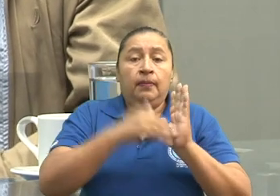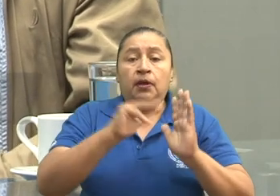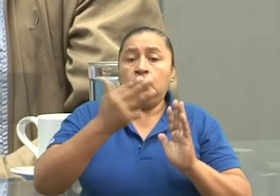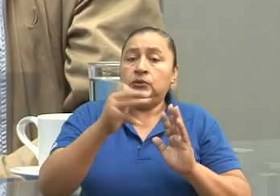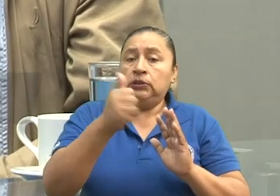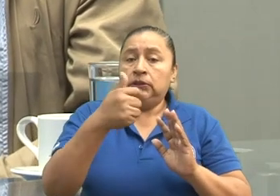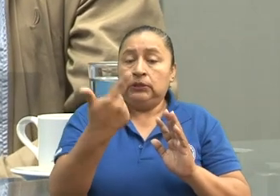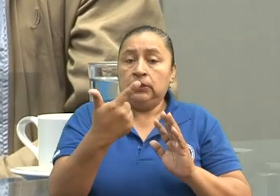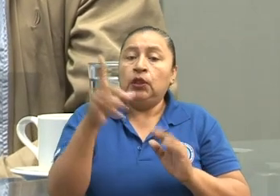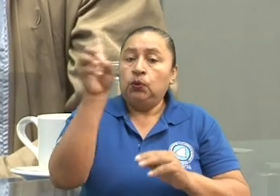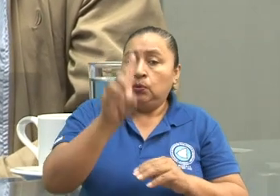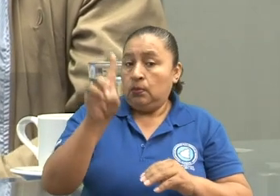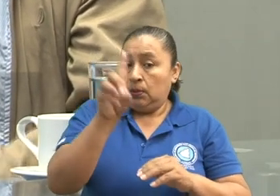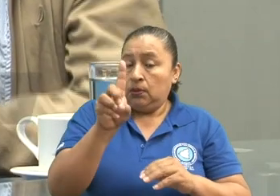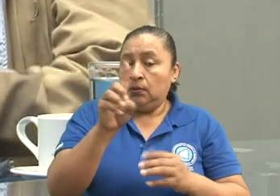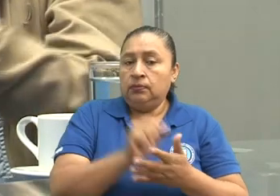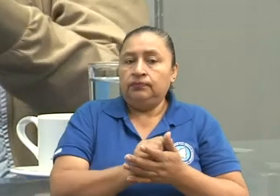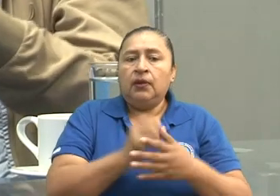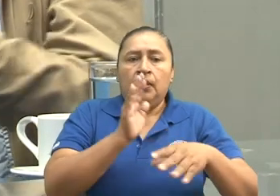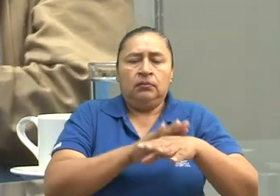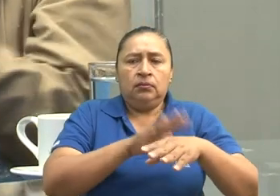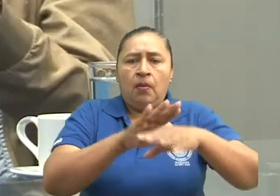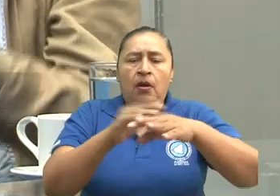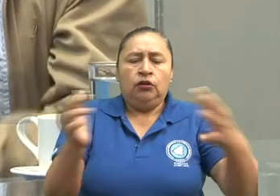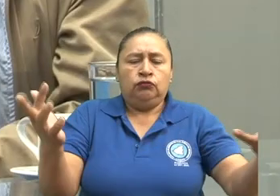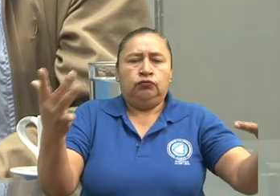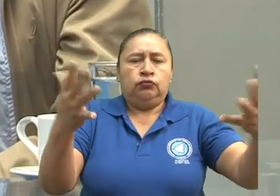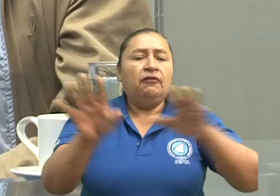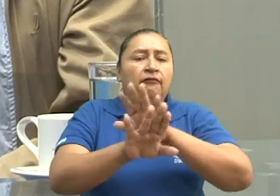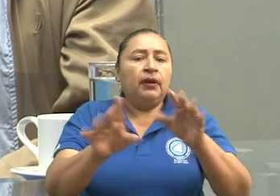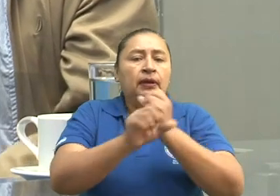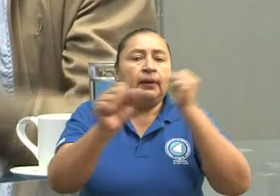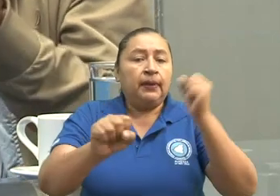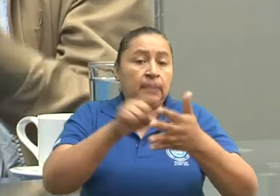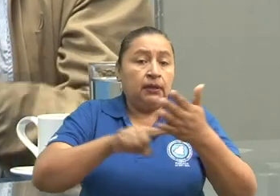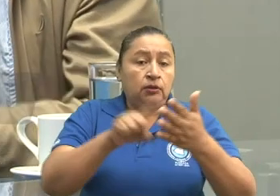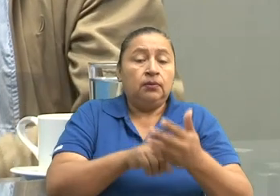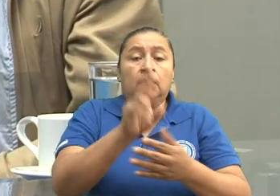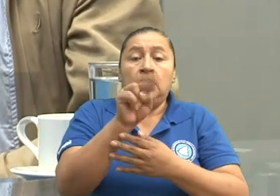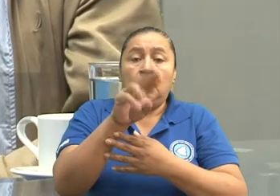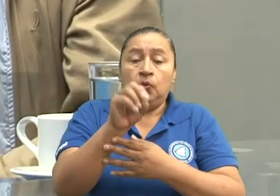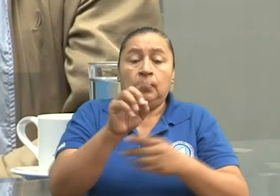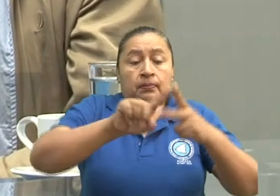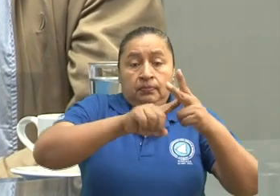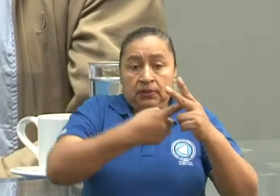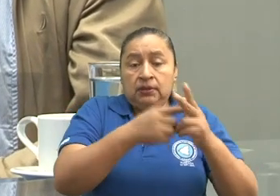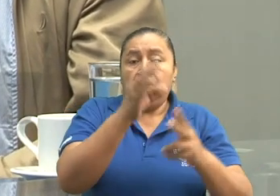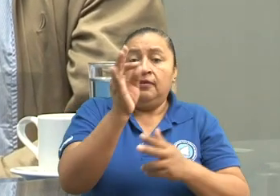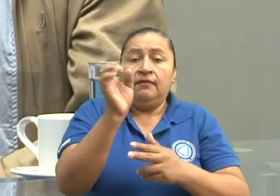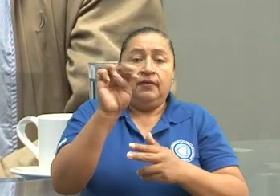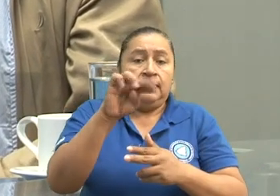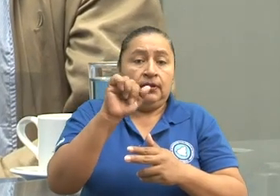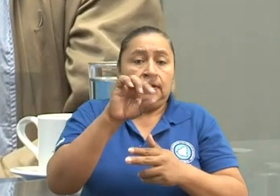domingo, él llama a una manifestación como cierre de campaña, la 1, pues, encabezada por Fernando